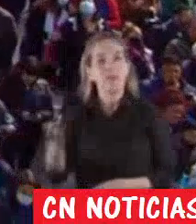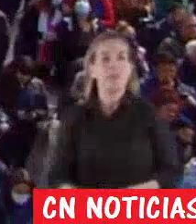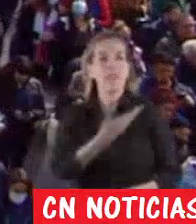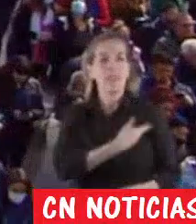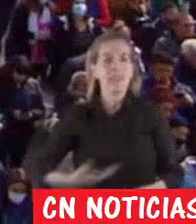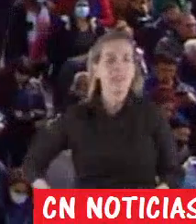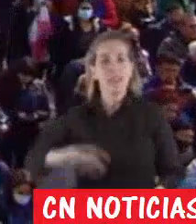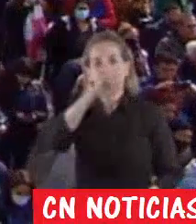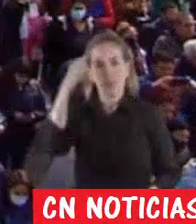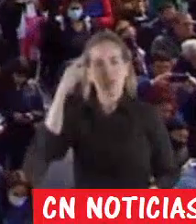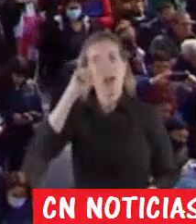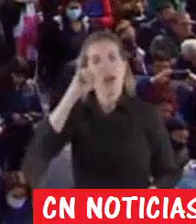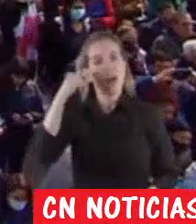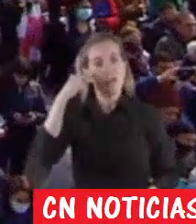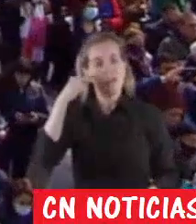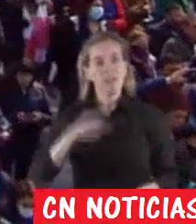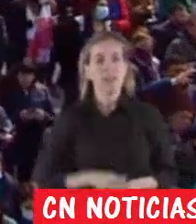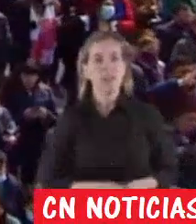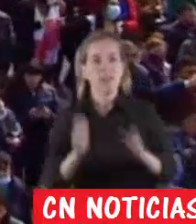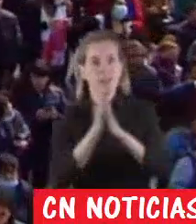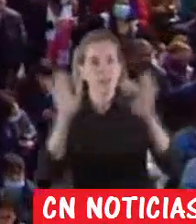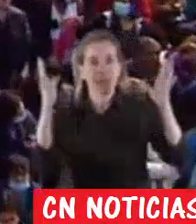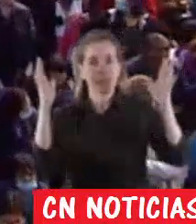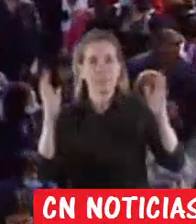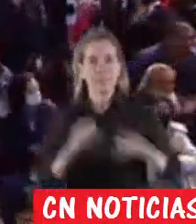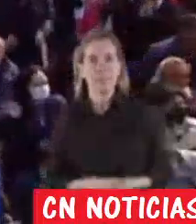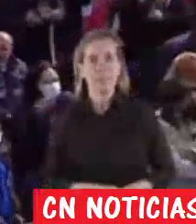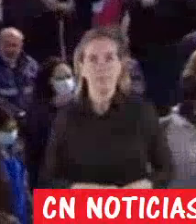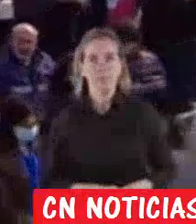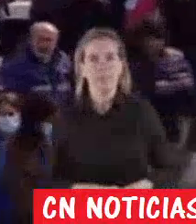señor Presidente de la Nación, Alberto Fernández.